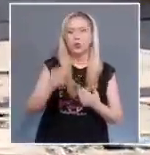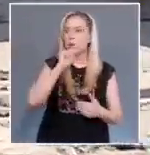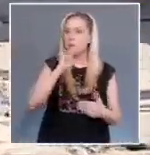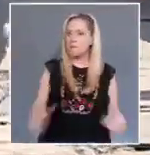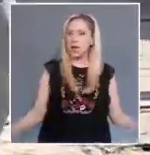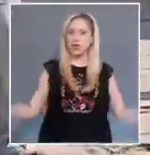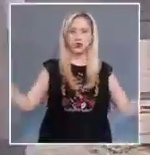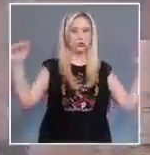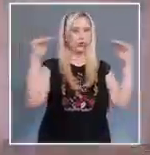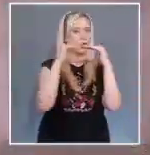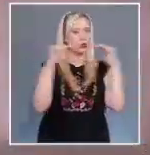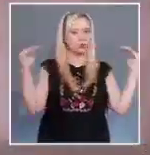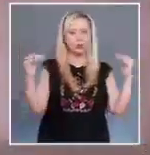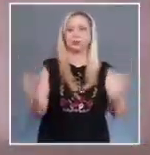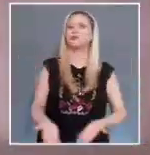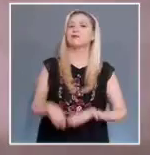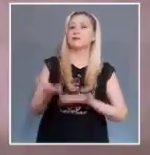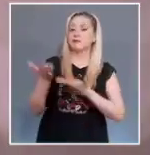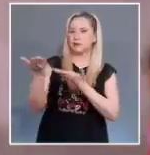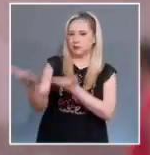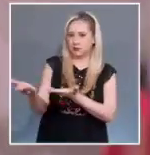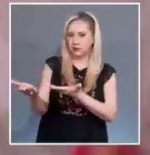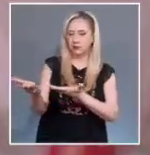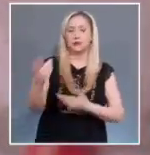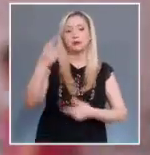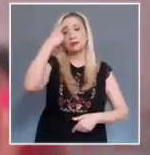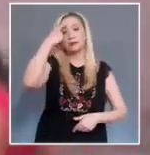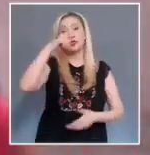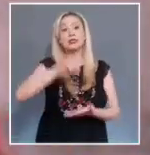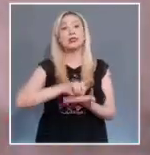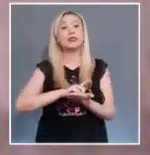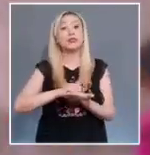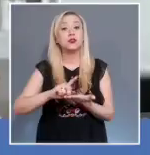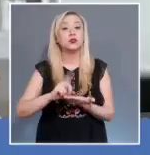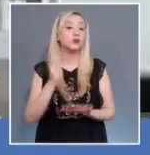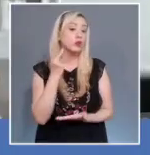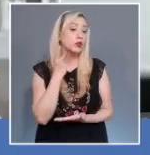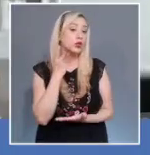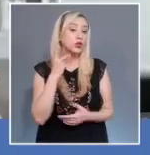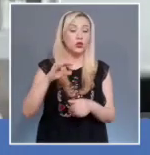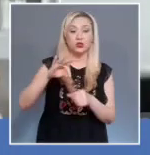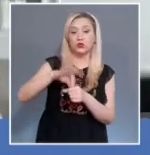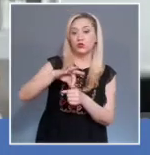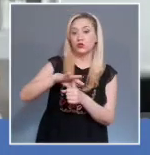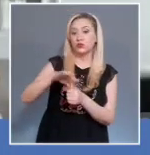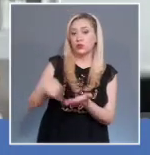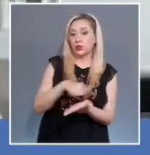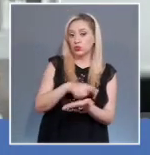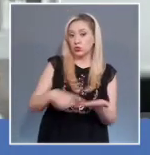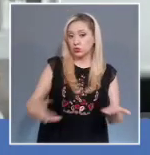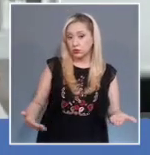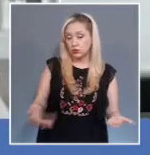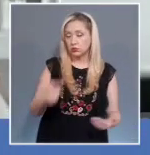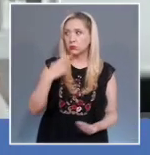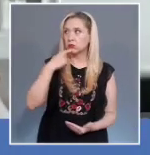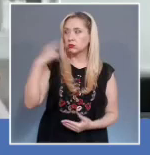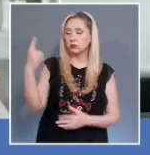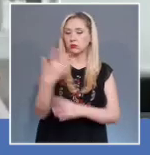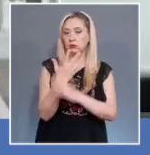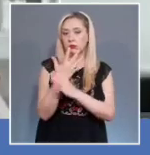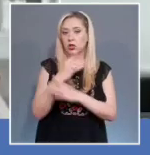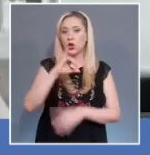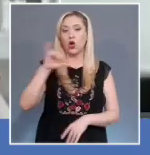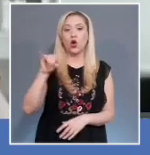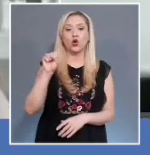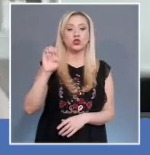de la población en materia de derechos político-electorales. Así lo señaló José Luis Brahms